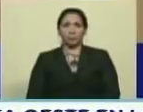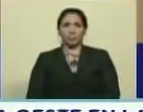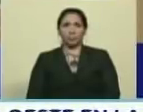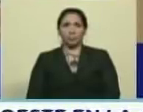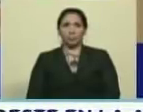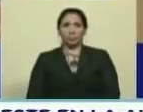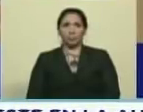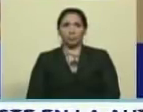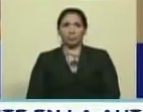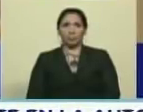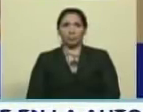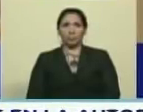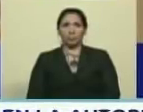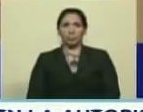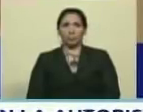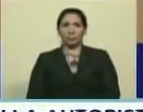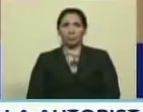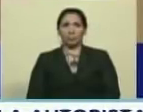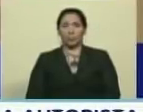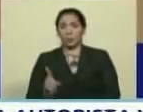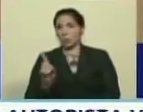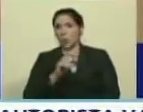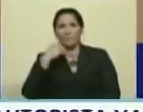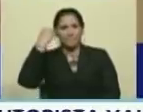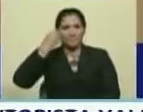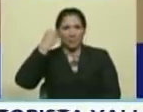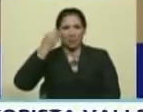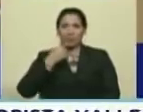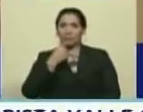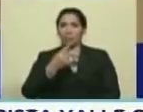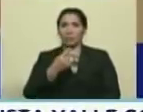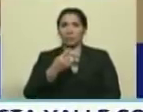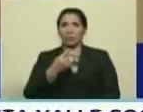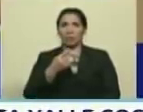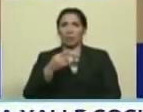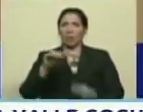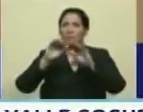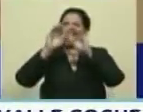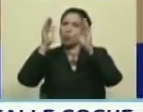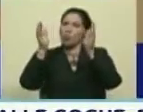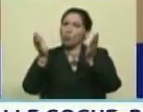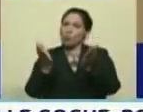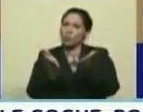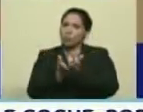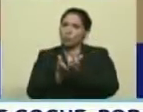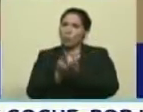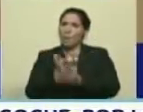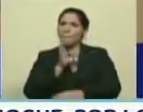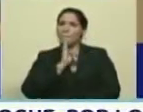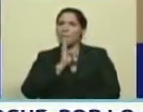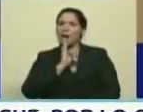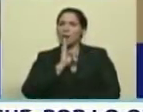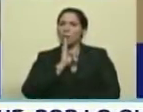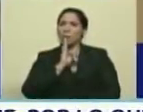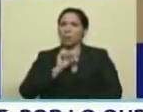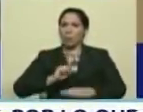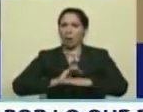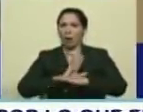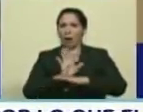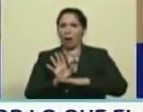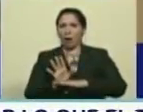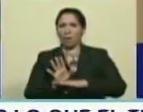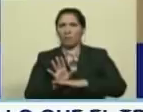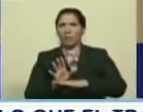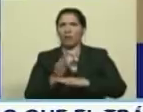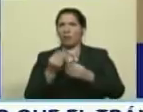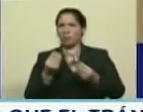que no pienso que le estoy diciendo al mundo que el banco funciona muy bien, todo el mundo lo